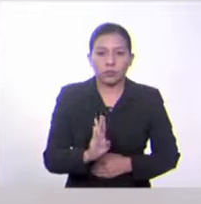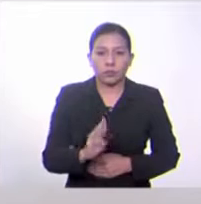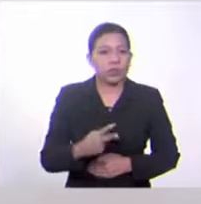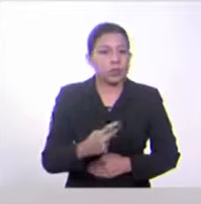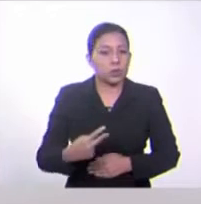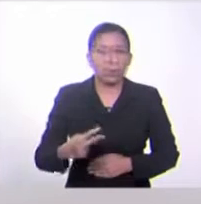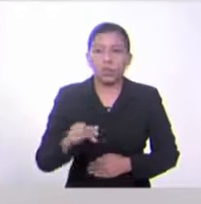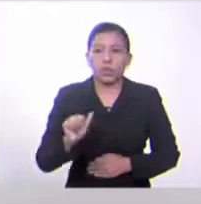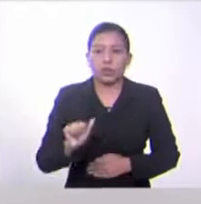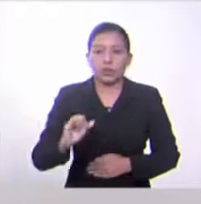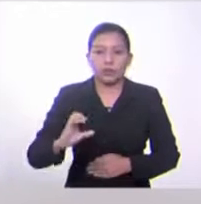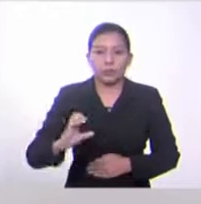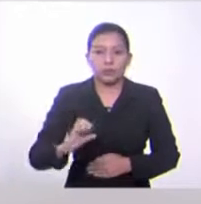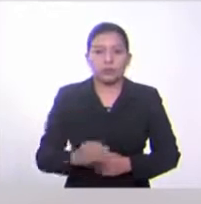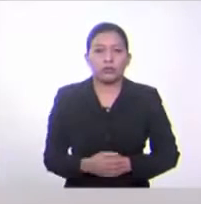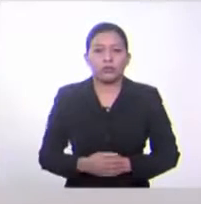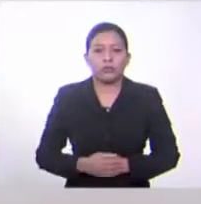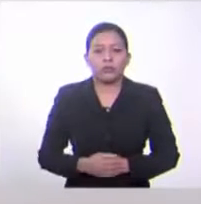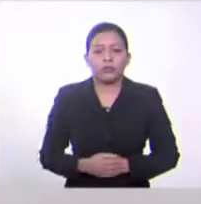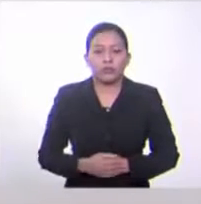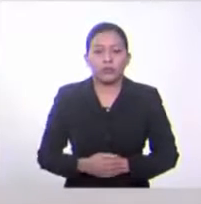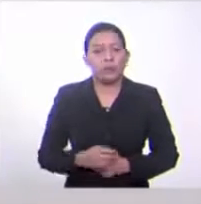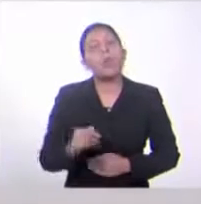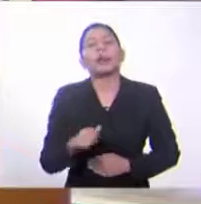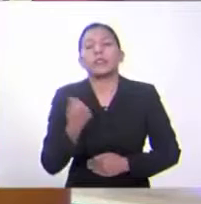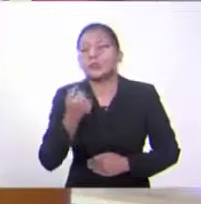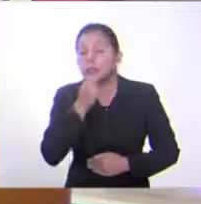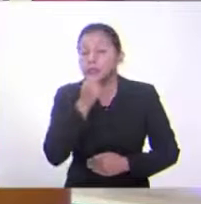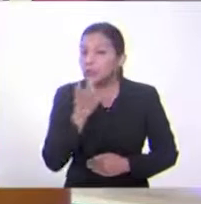a AC. Tenemos este dato. ¿Qué otro dato tenemos?